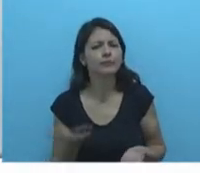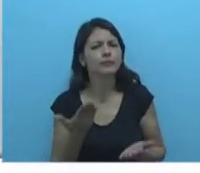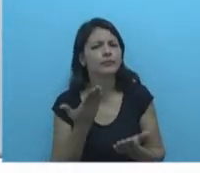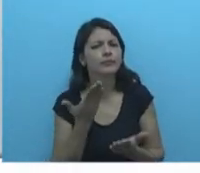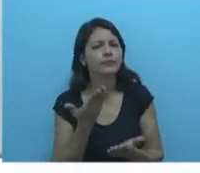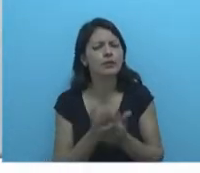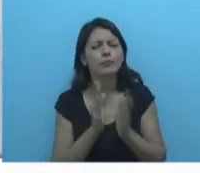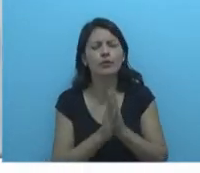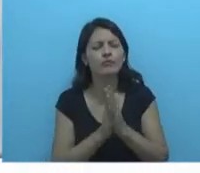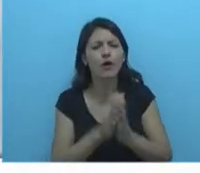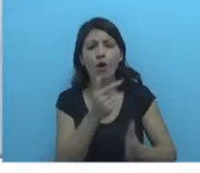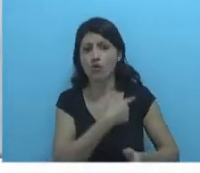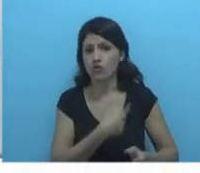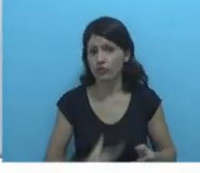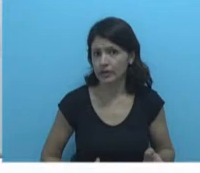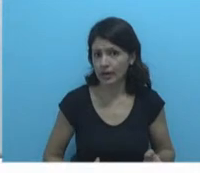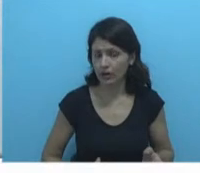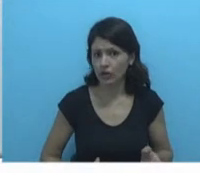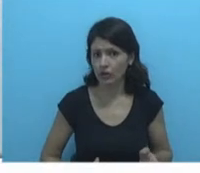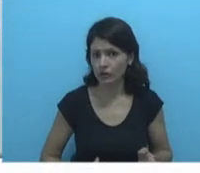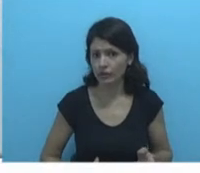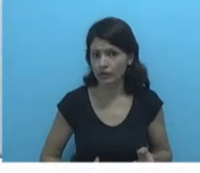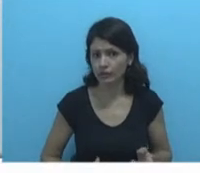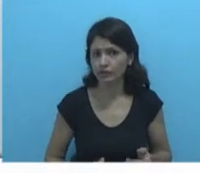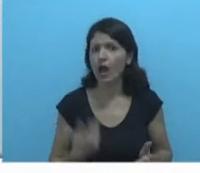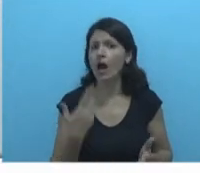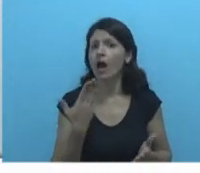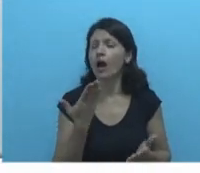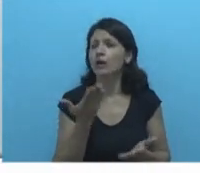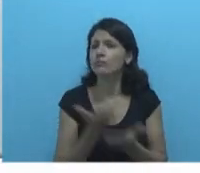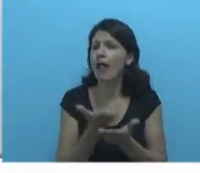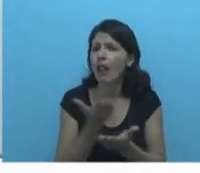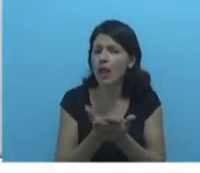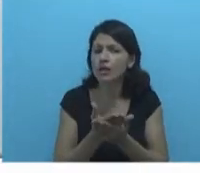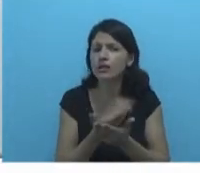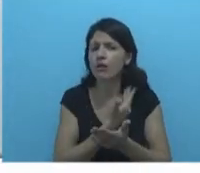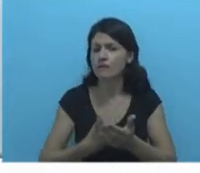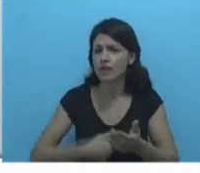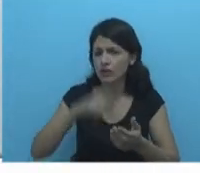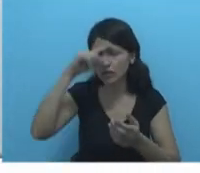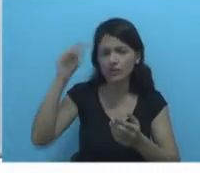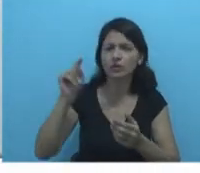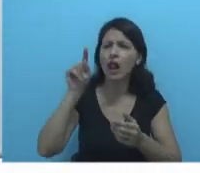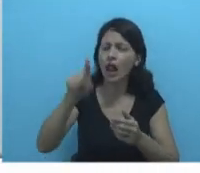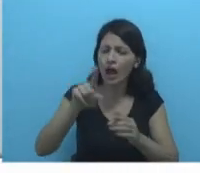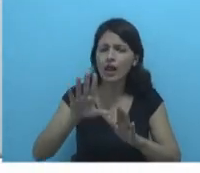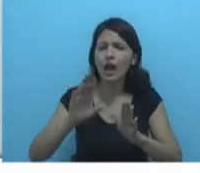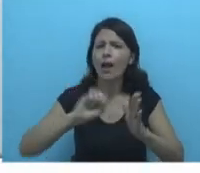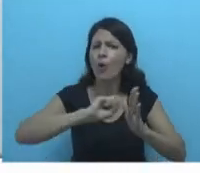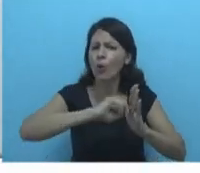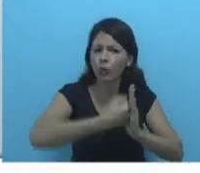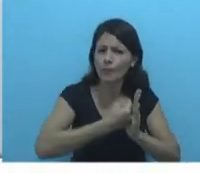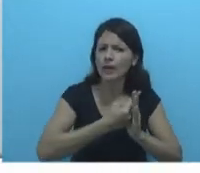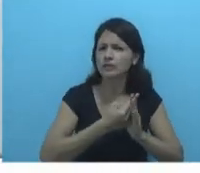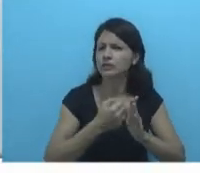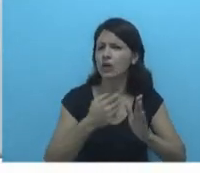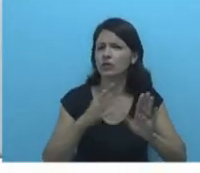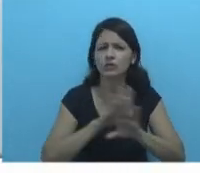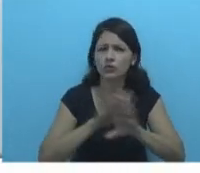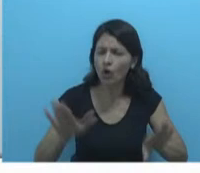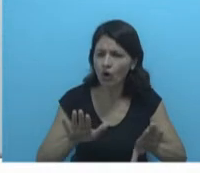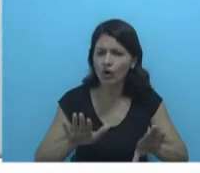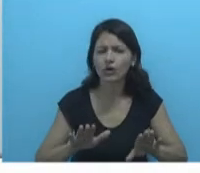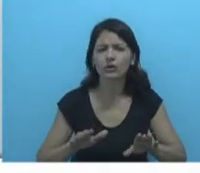al gobernador que insista frente al Gobierno Nacional para que se deje sin efecto esta medida y para